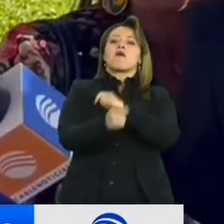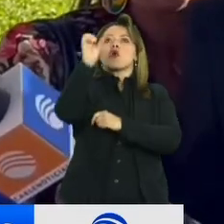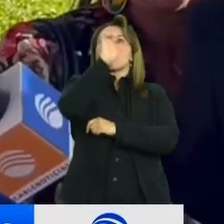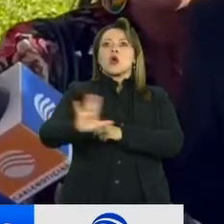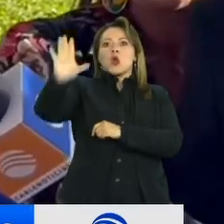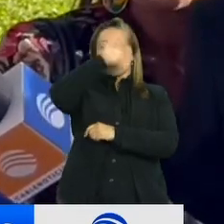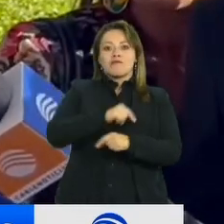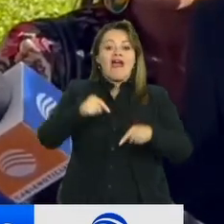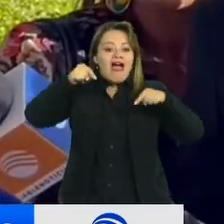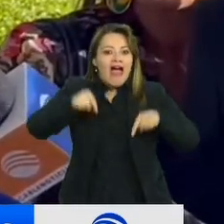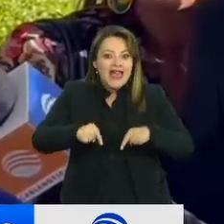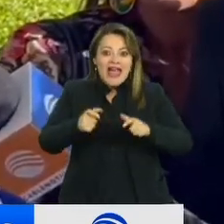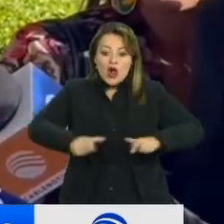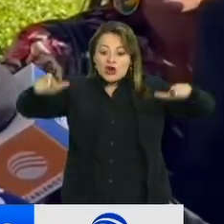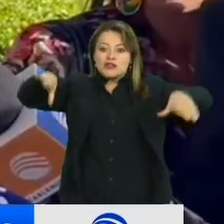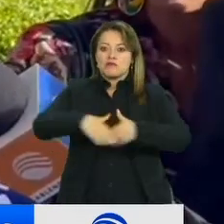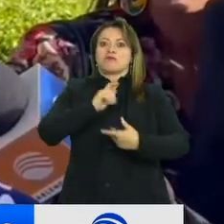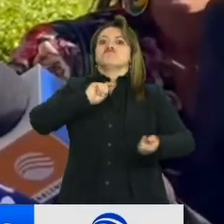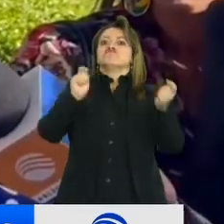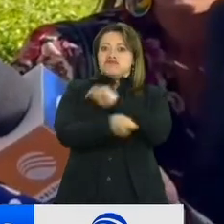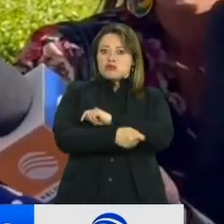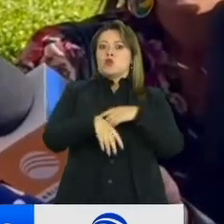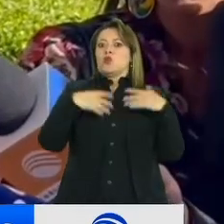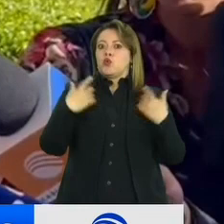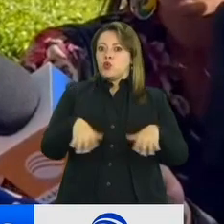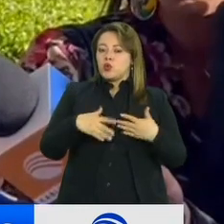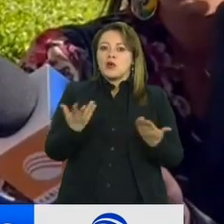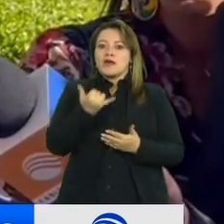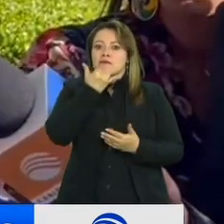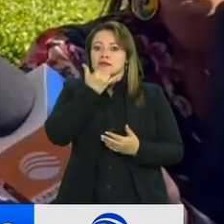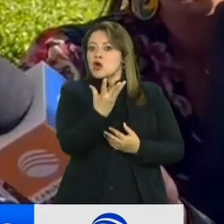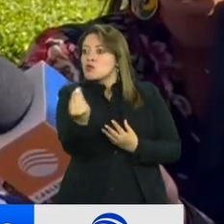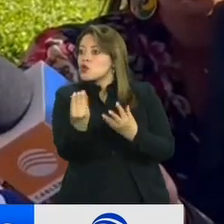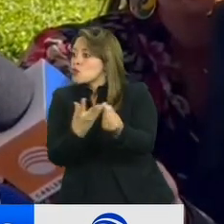una metamorfosis, la llamo yo, y es que partidos que